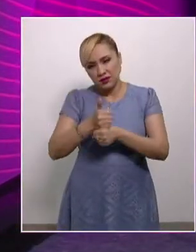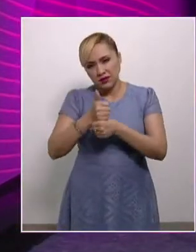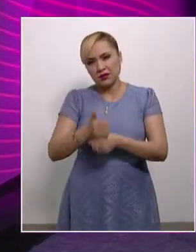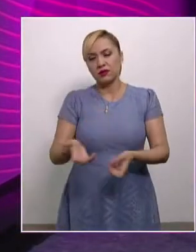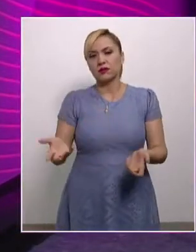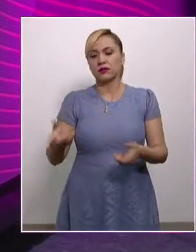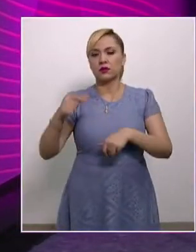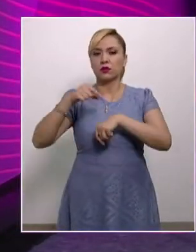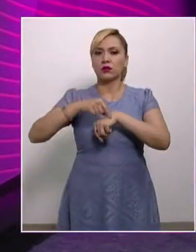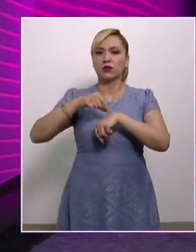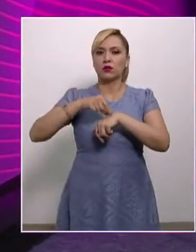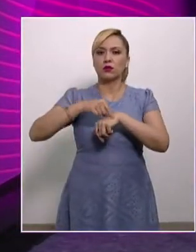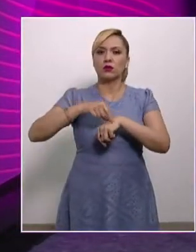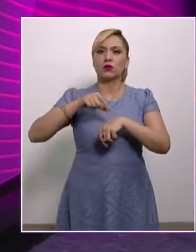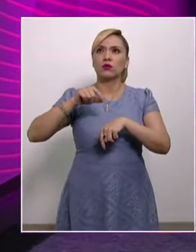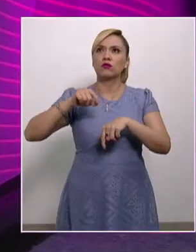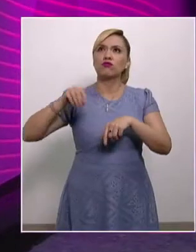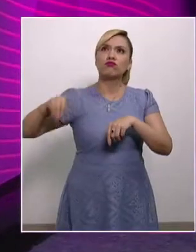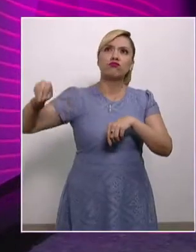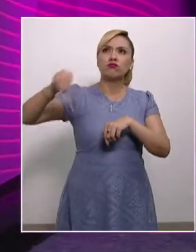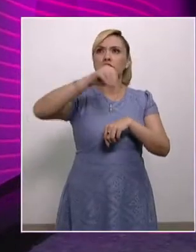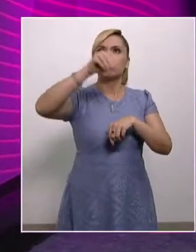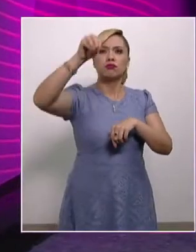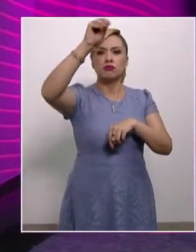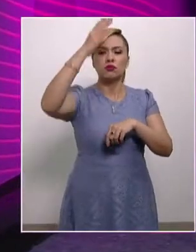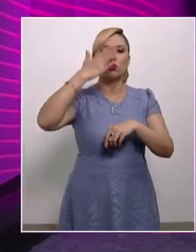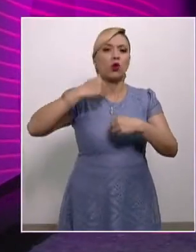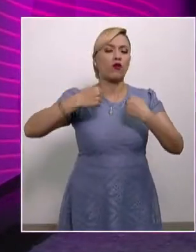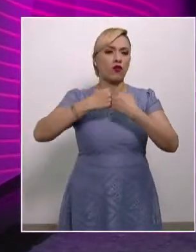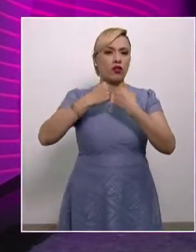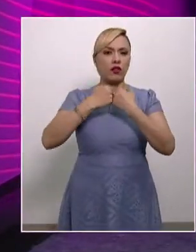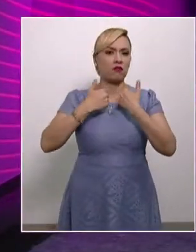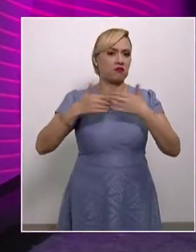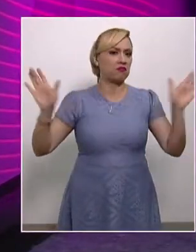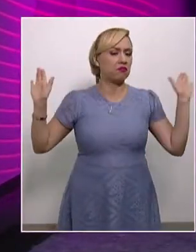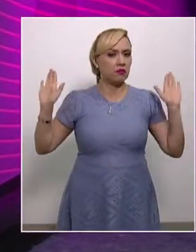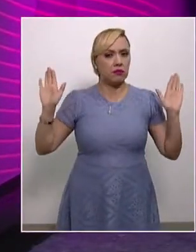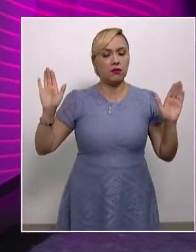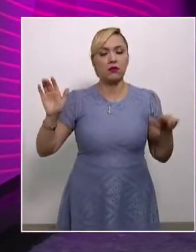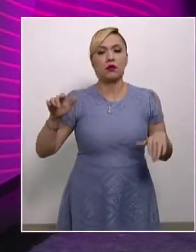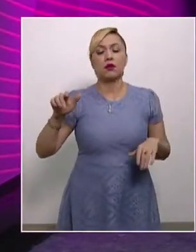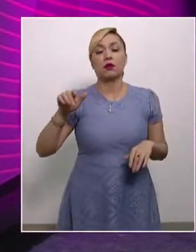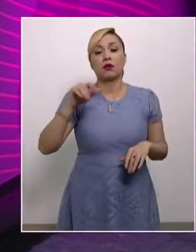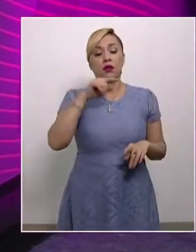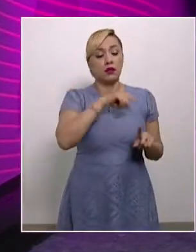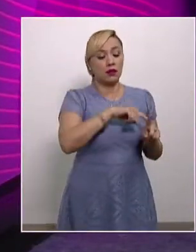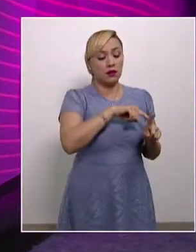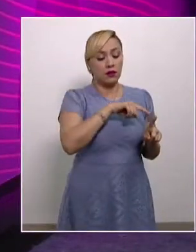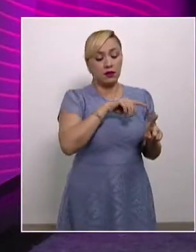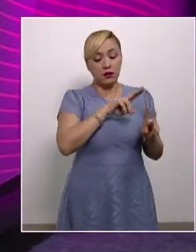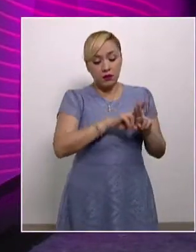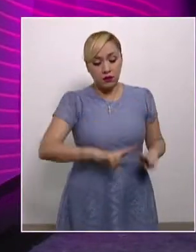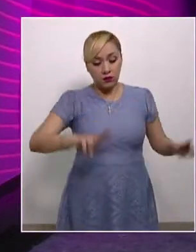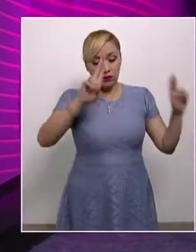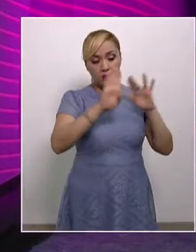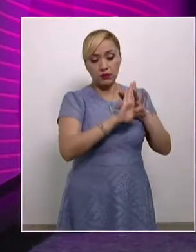Médicos Sin Fronteras abarcan situaciones muy específicas, en el caso de ACNUR son otras, claro, pero así funcionamos las organizaciones y es que eso es lo humanitarias. bueno, que